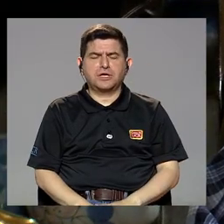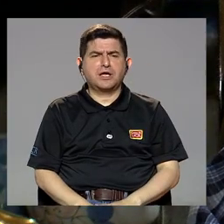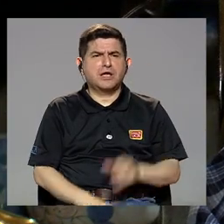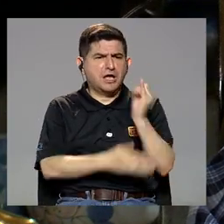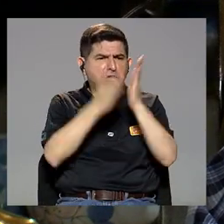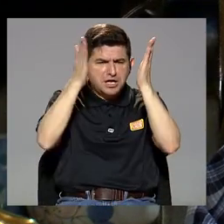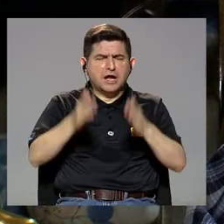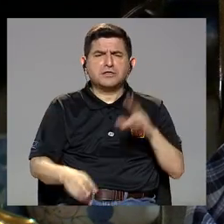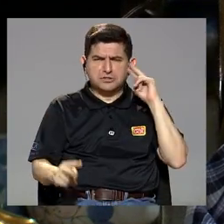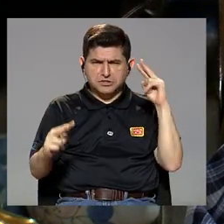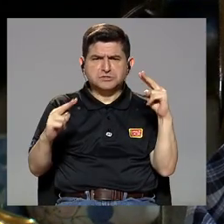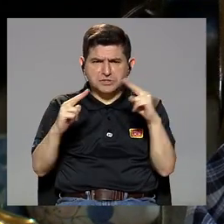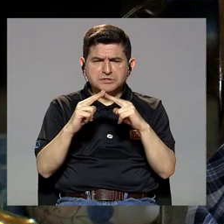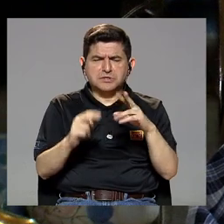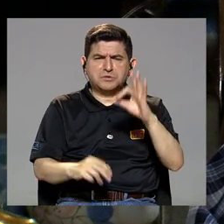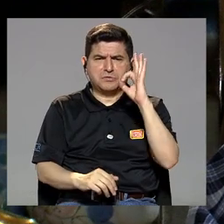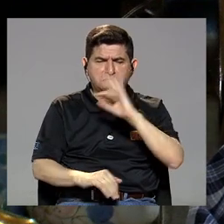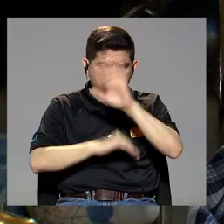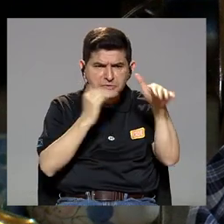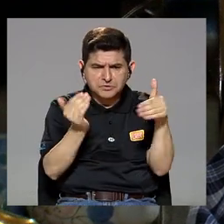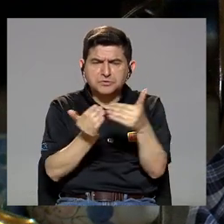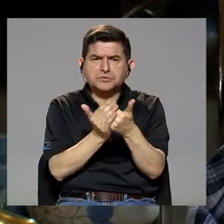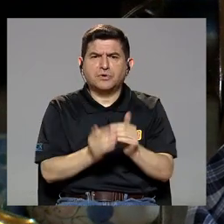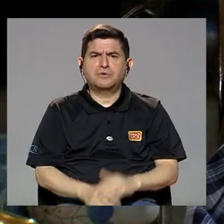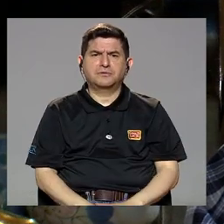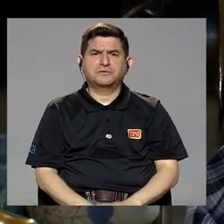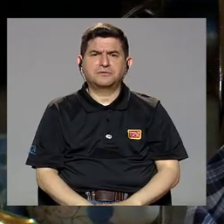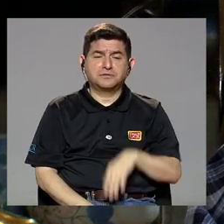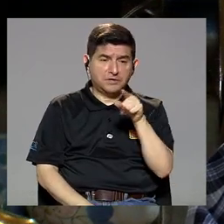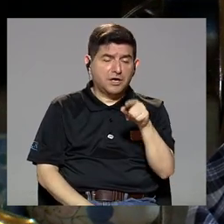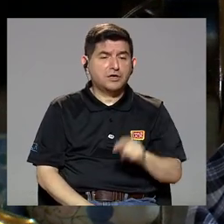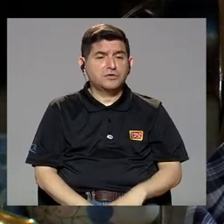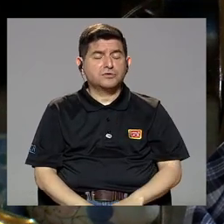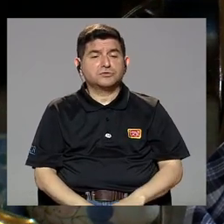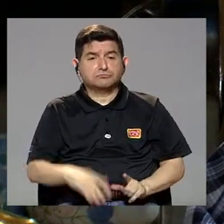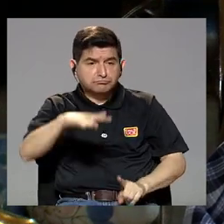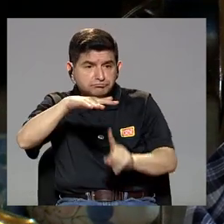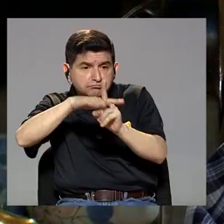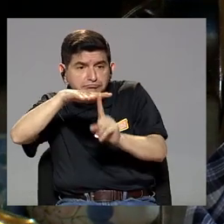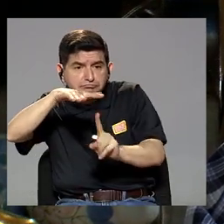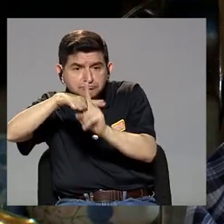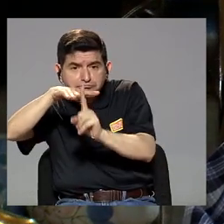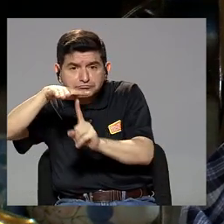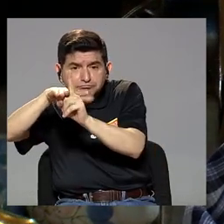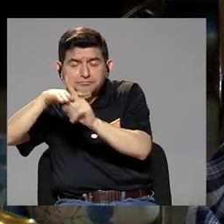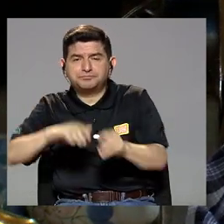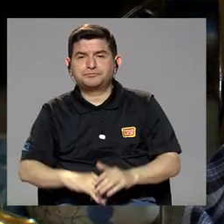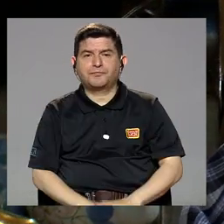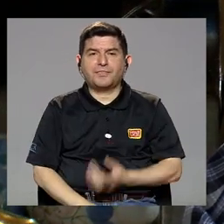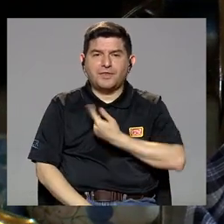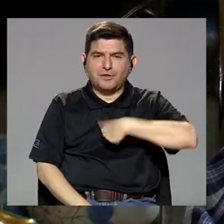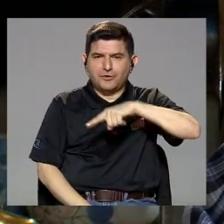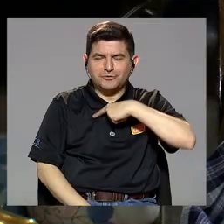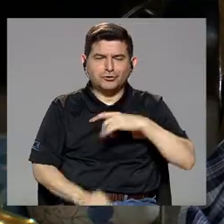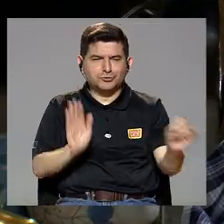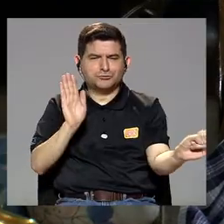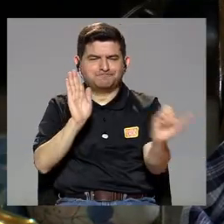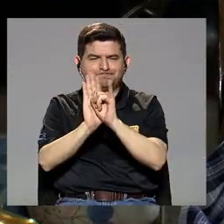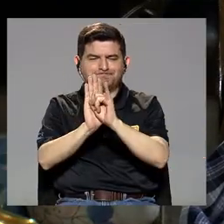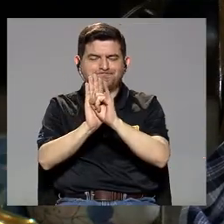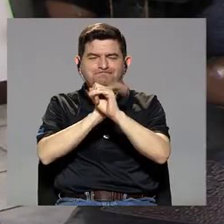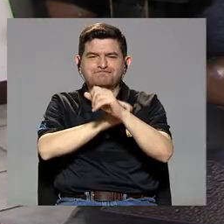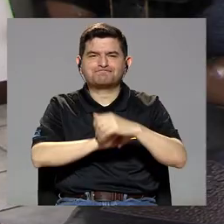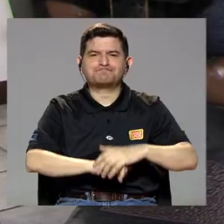y todo que llegaban ahí y entonces pero nosotros nos identificamos